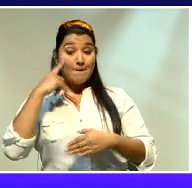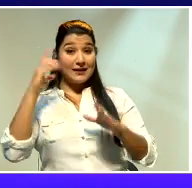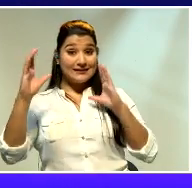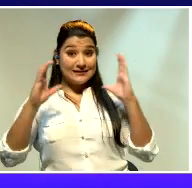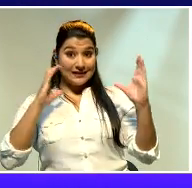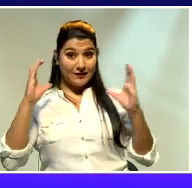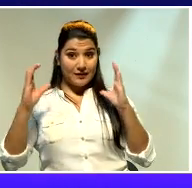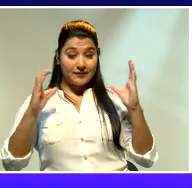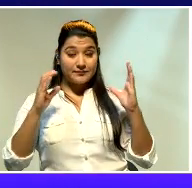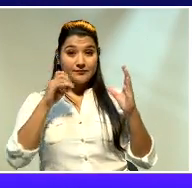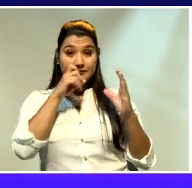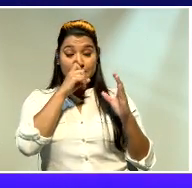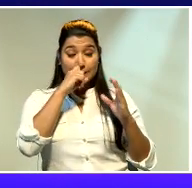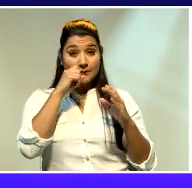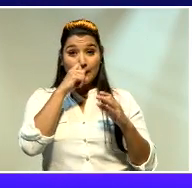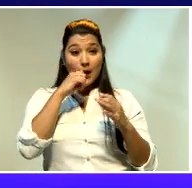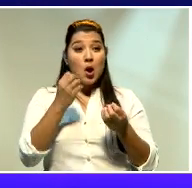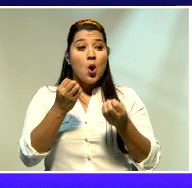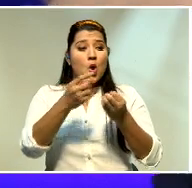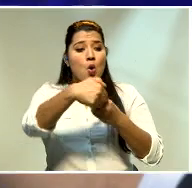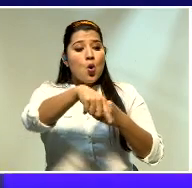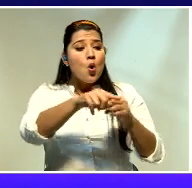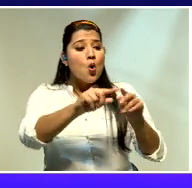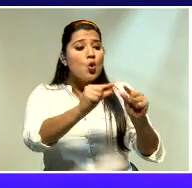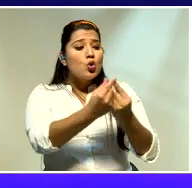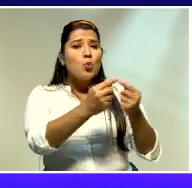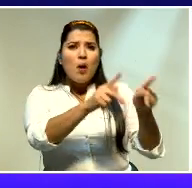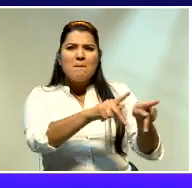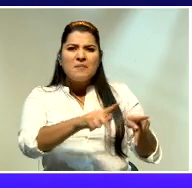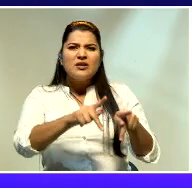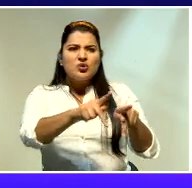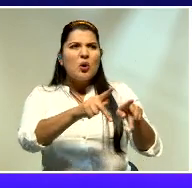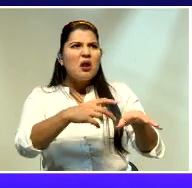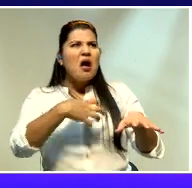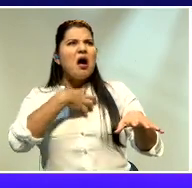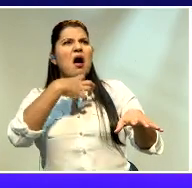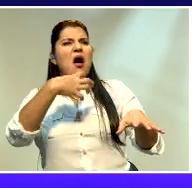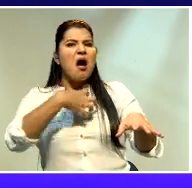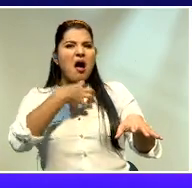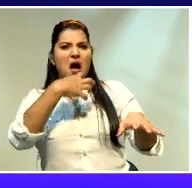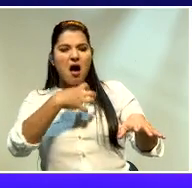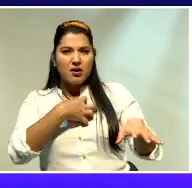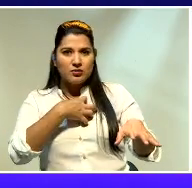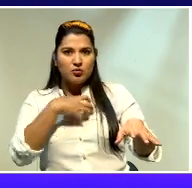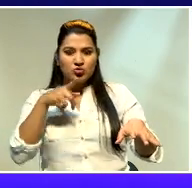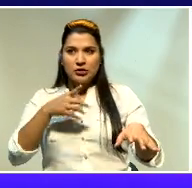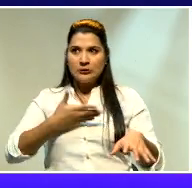celebración, ante los reclamos de un grupo de manifestantes del APSE, usted se exaltó